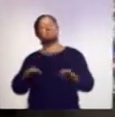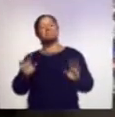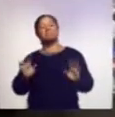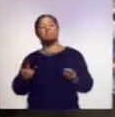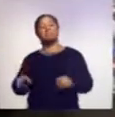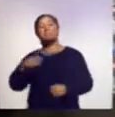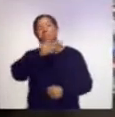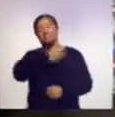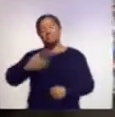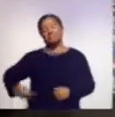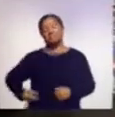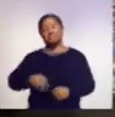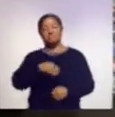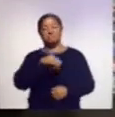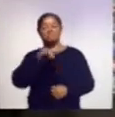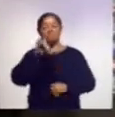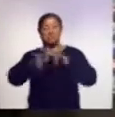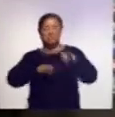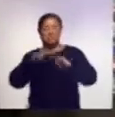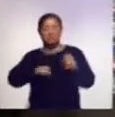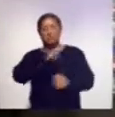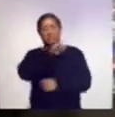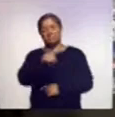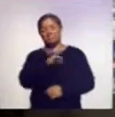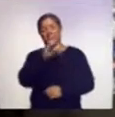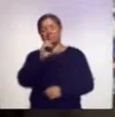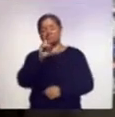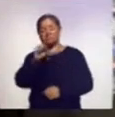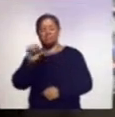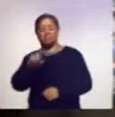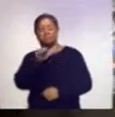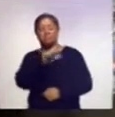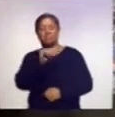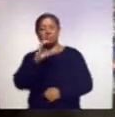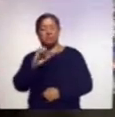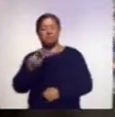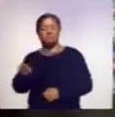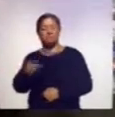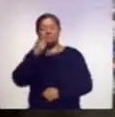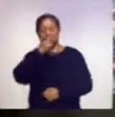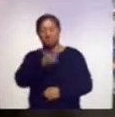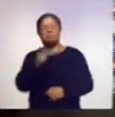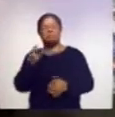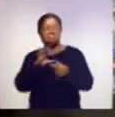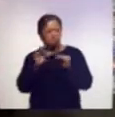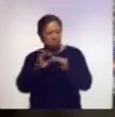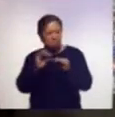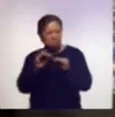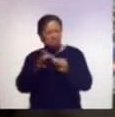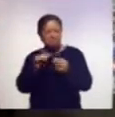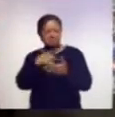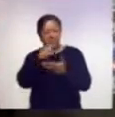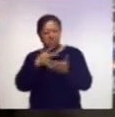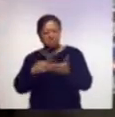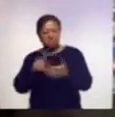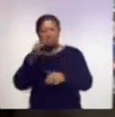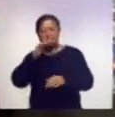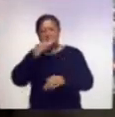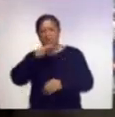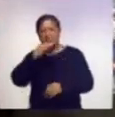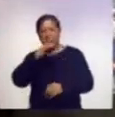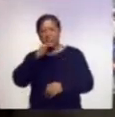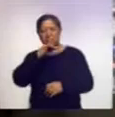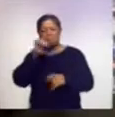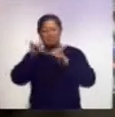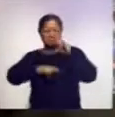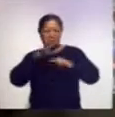de feria, José Antonio Carvajal San Pedro, detalló las actividades que integran el programa de feria, entre los que destaca el foro artístico, en el que